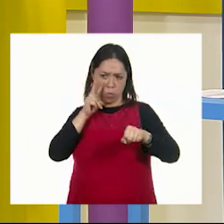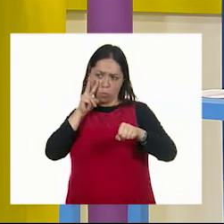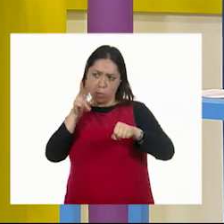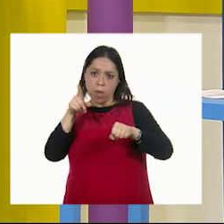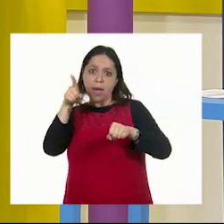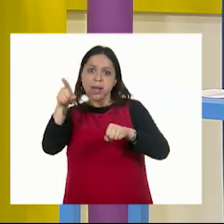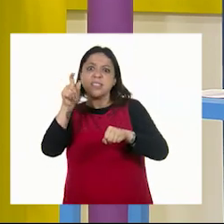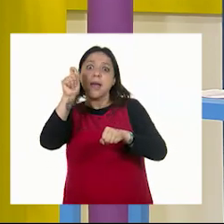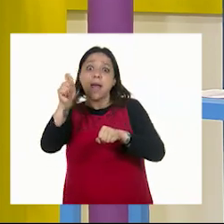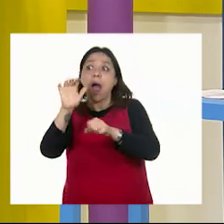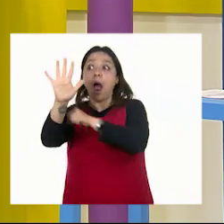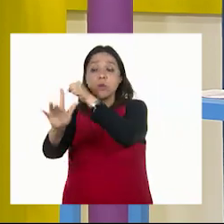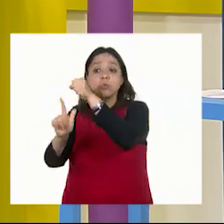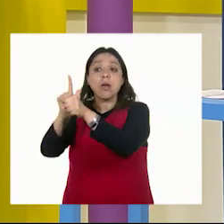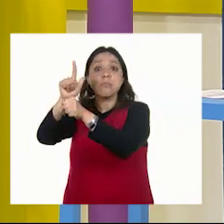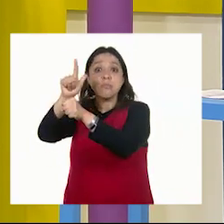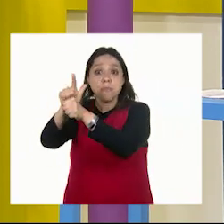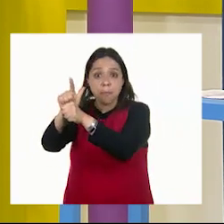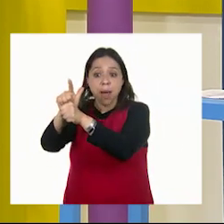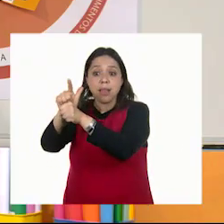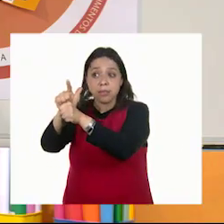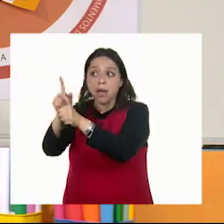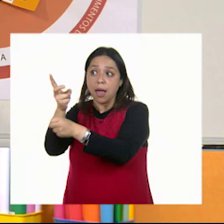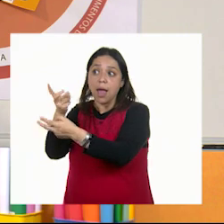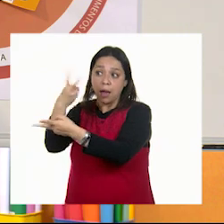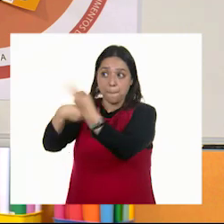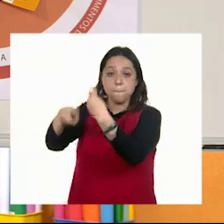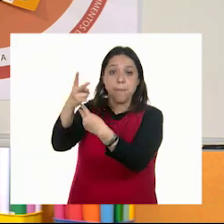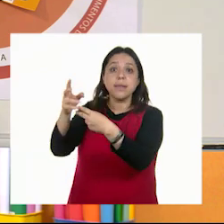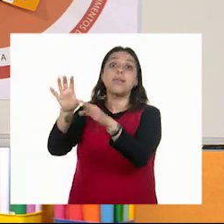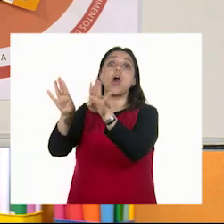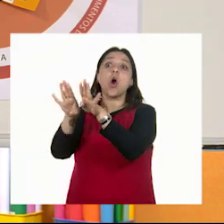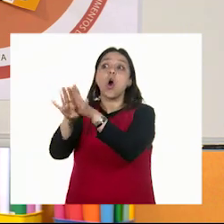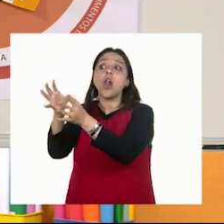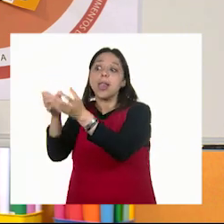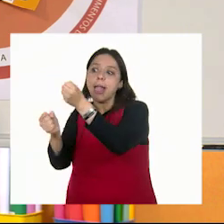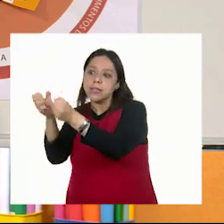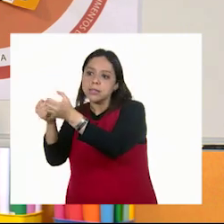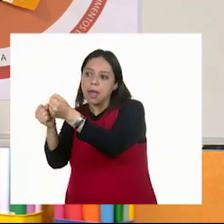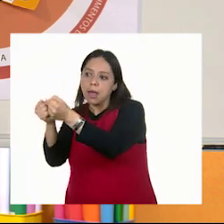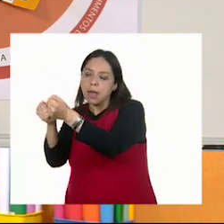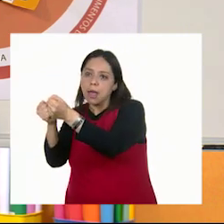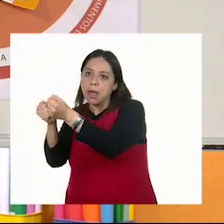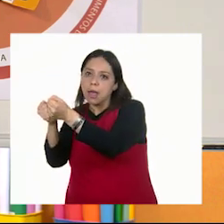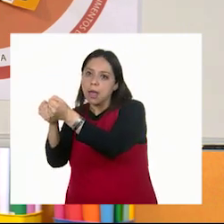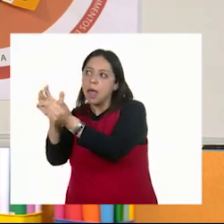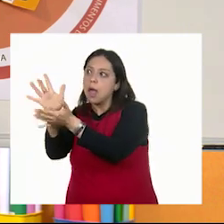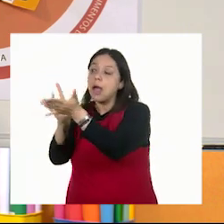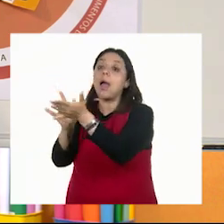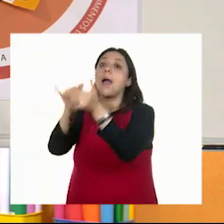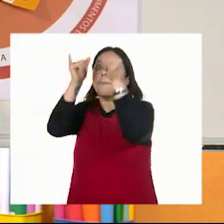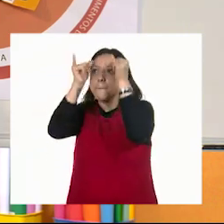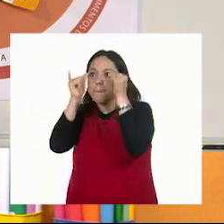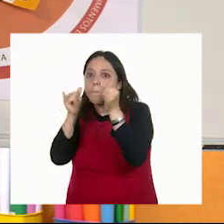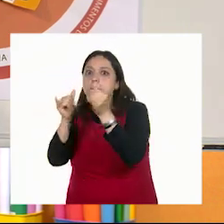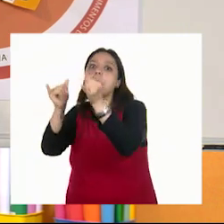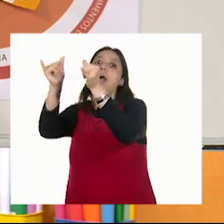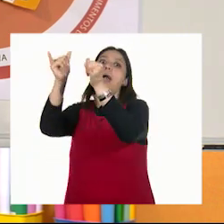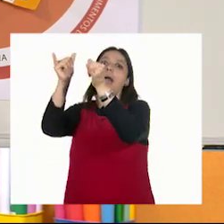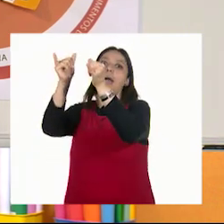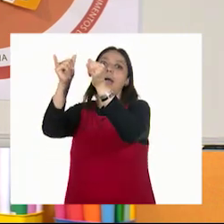un producto de origen animal. Claro, porque se hace con leche. Y la leche proviene de los mamíferos, como las vacas, las